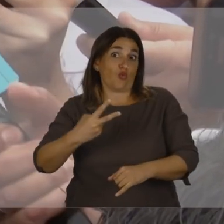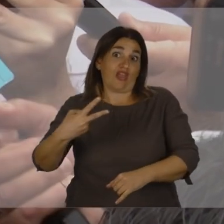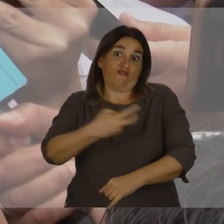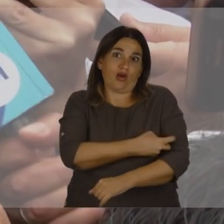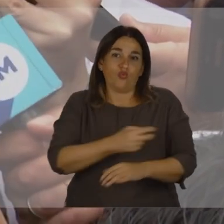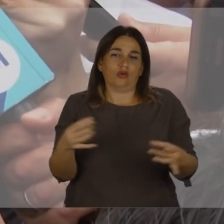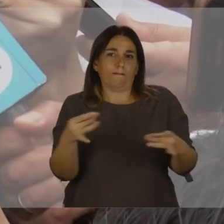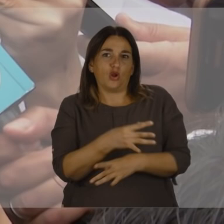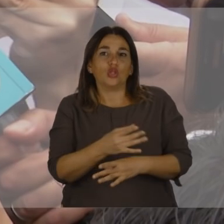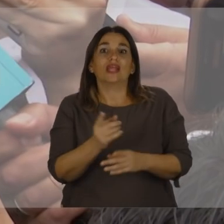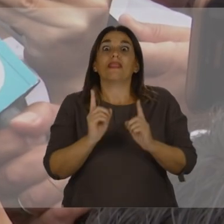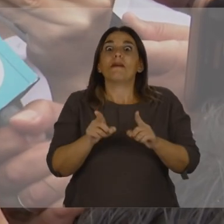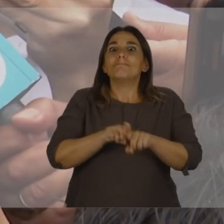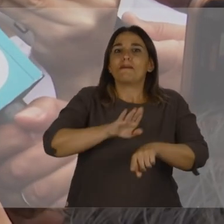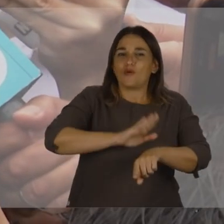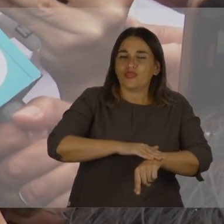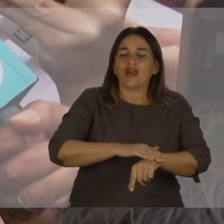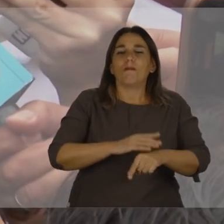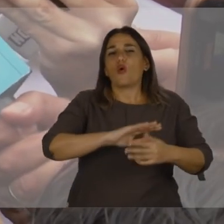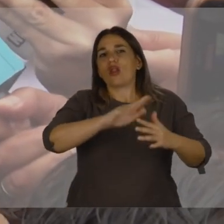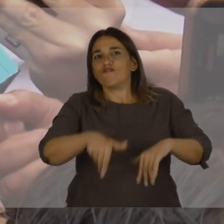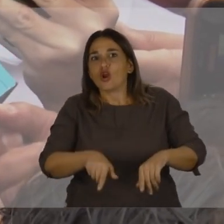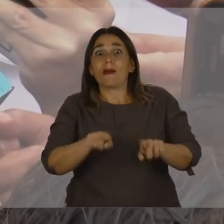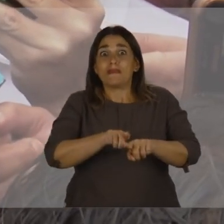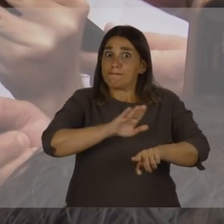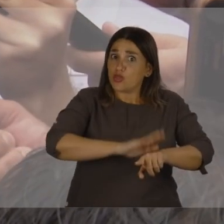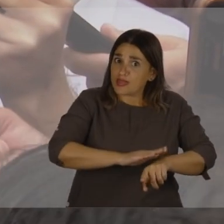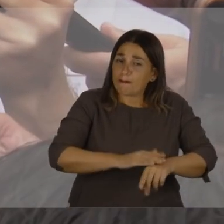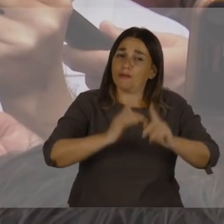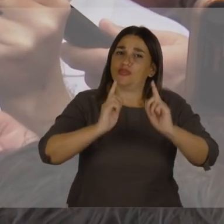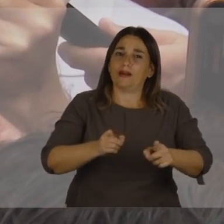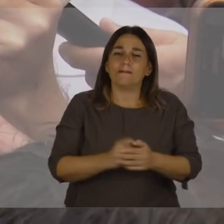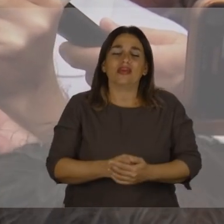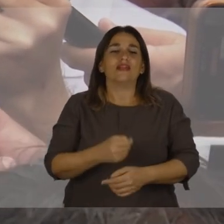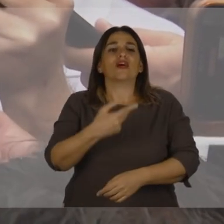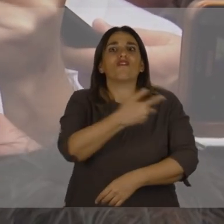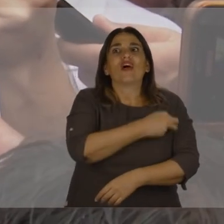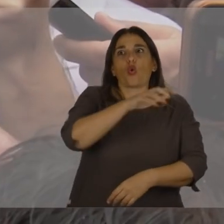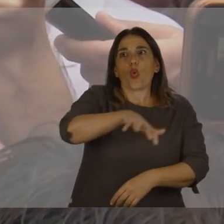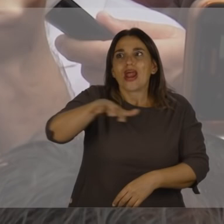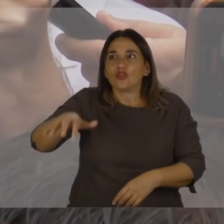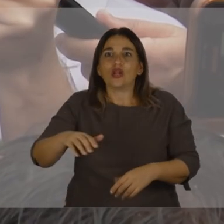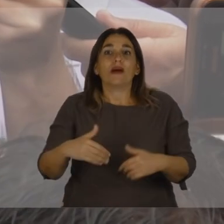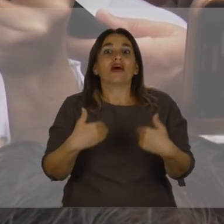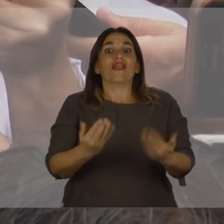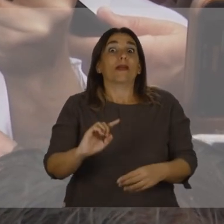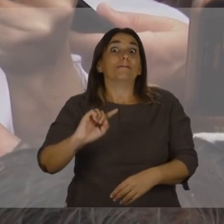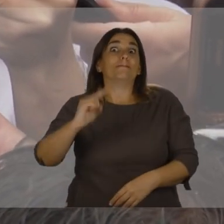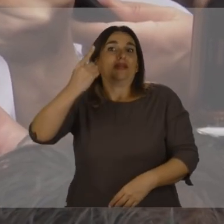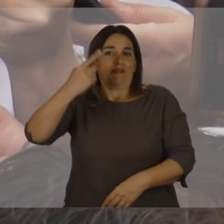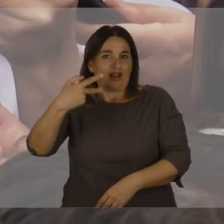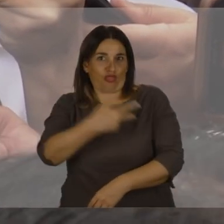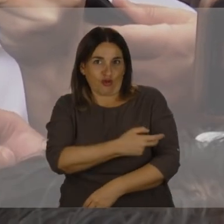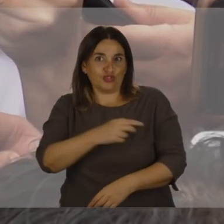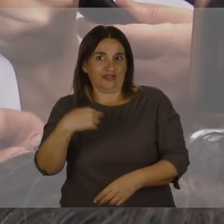dosis, pero al mismo tiempo vamos a implementar un sistema paralelo vacunatorios paralelos para que estén dando la primera